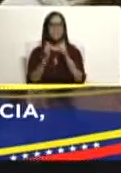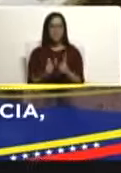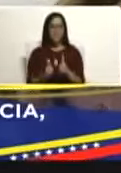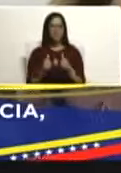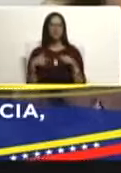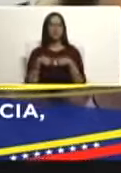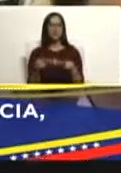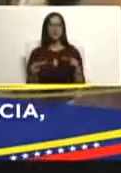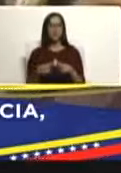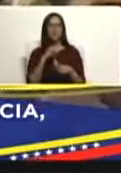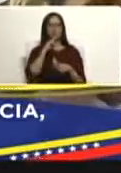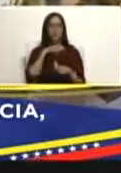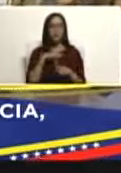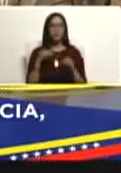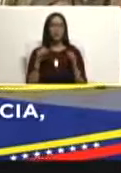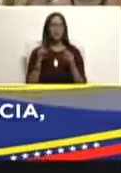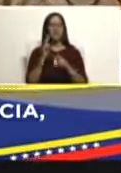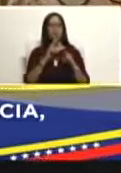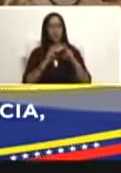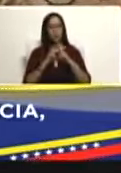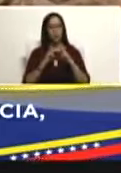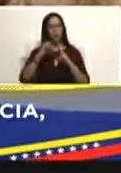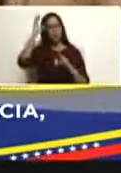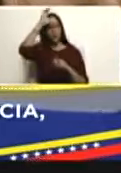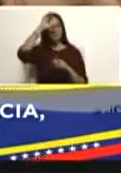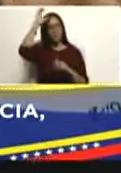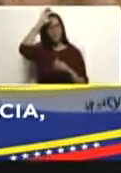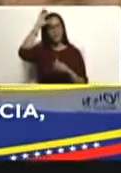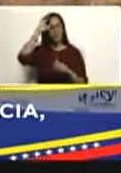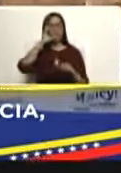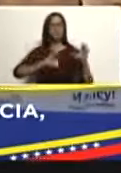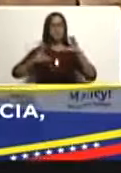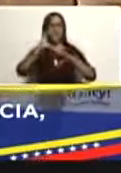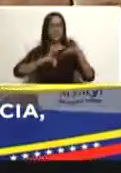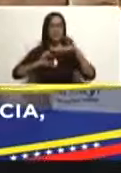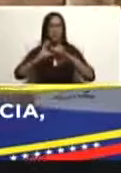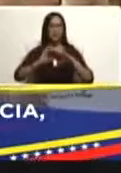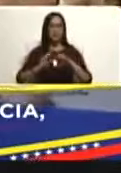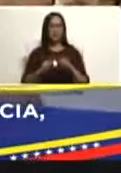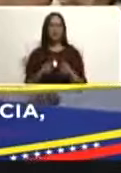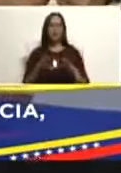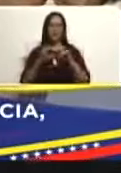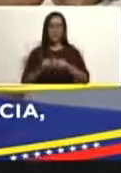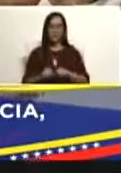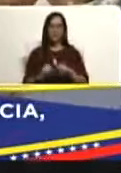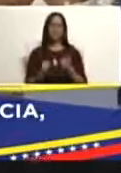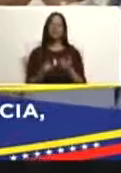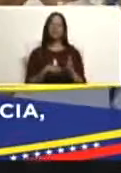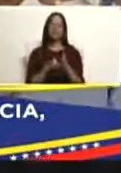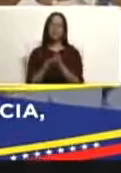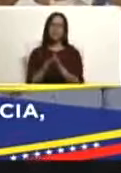etapa histórica del conocimiento científico, de las ciencias aplicadas y del desarrollo del